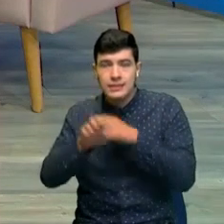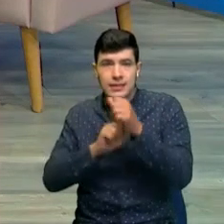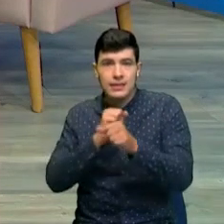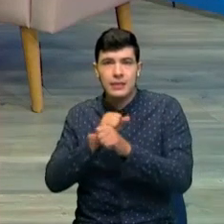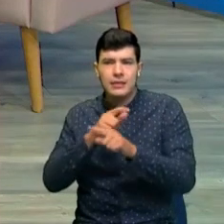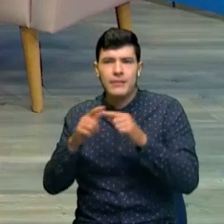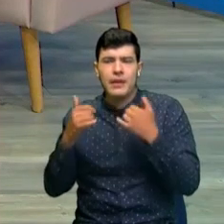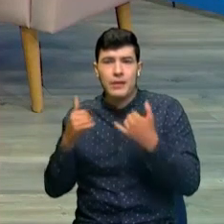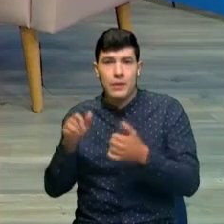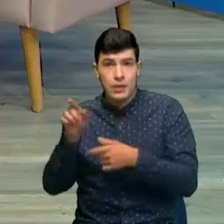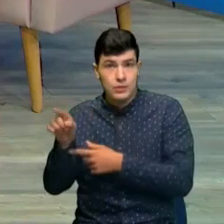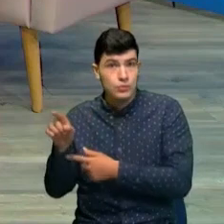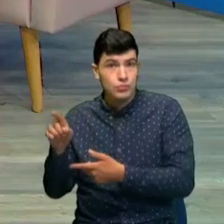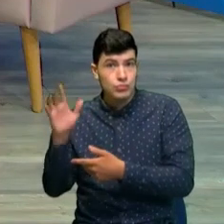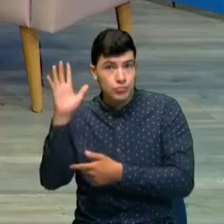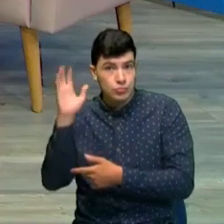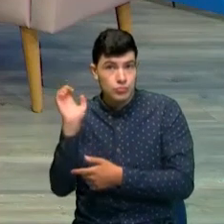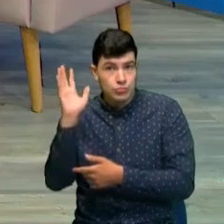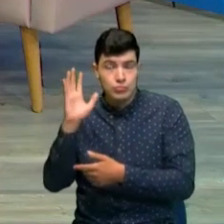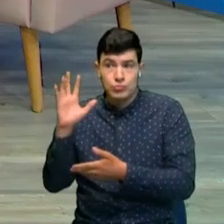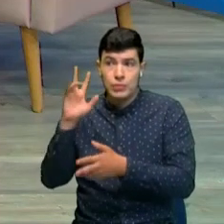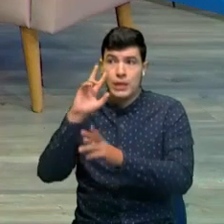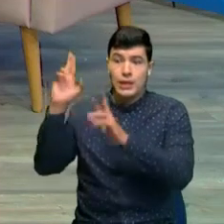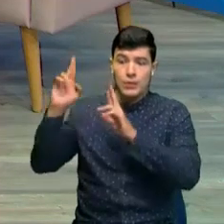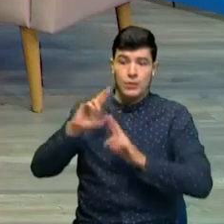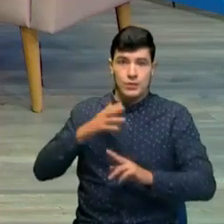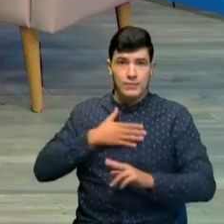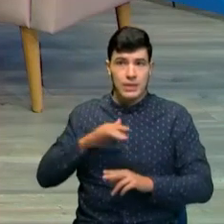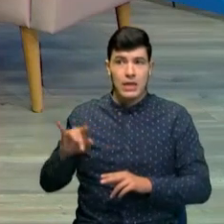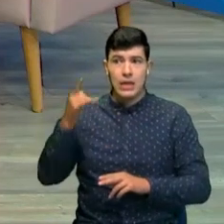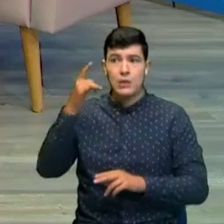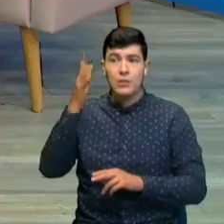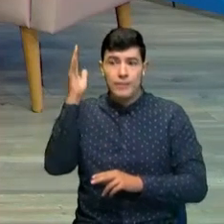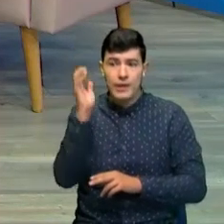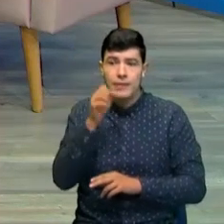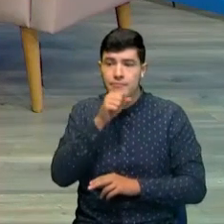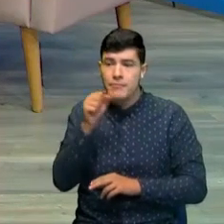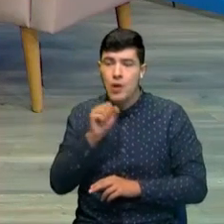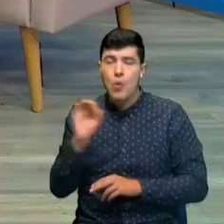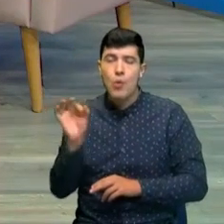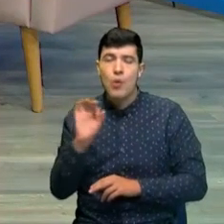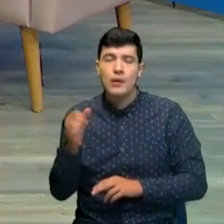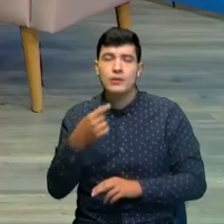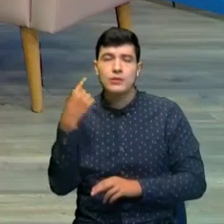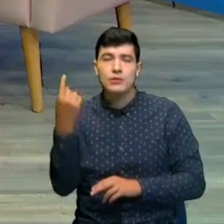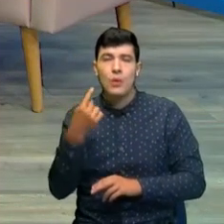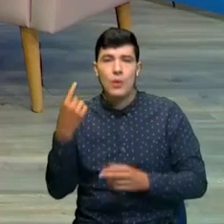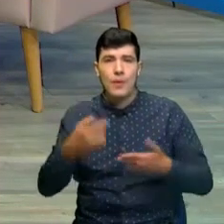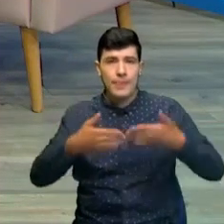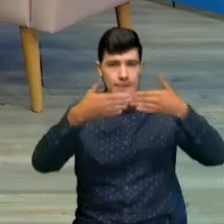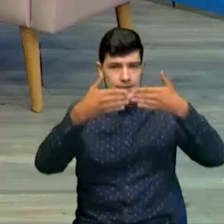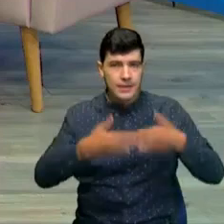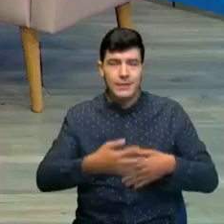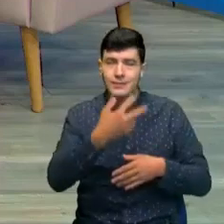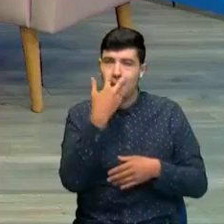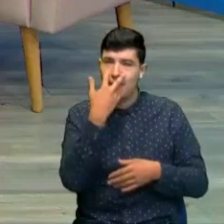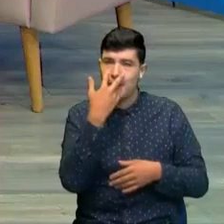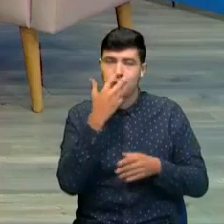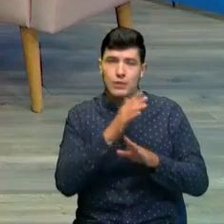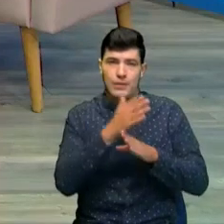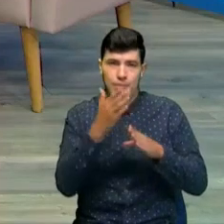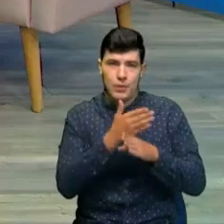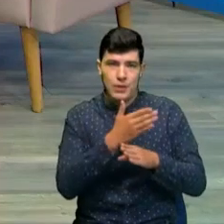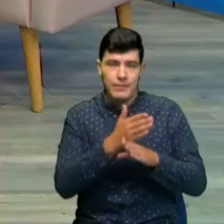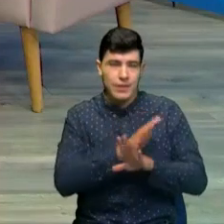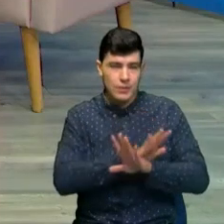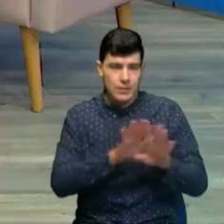seguro me reconocería algo por vejez o solamente por la discapacidad del problema